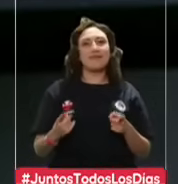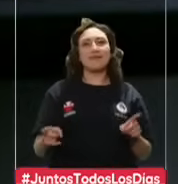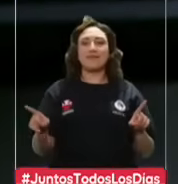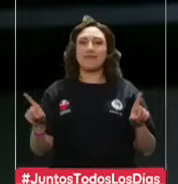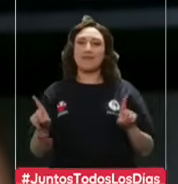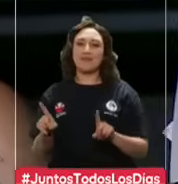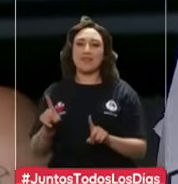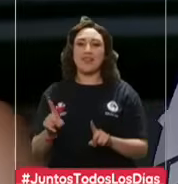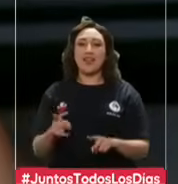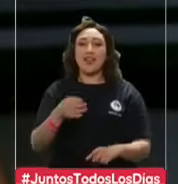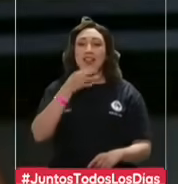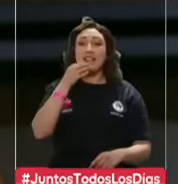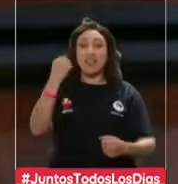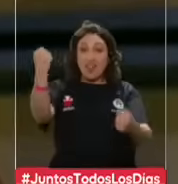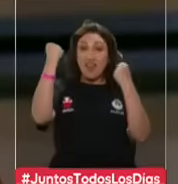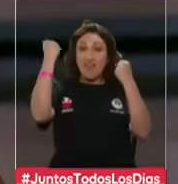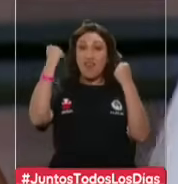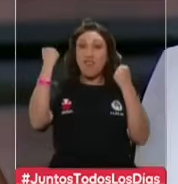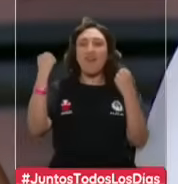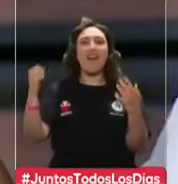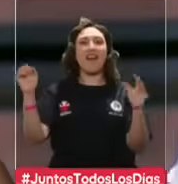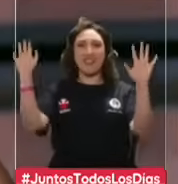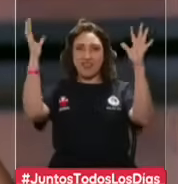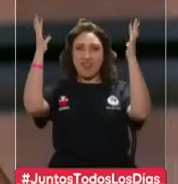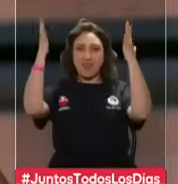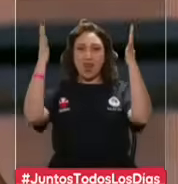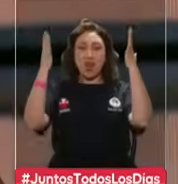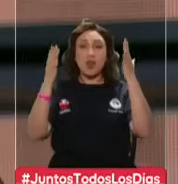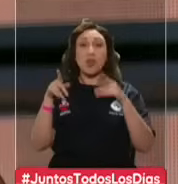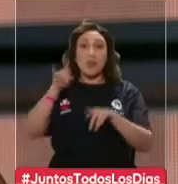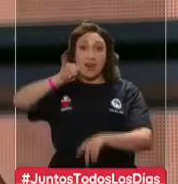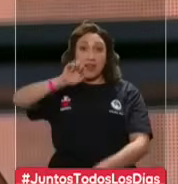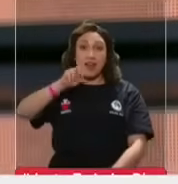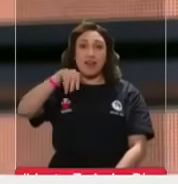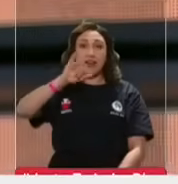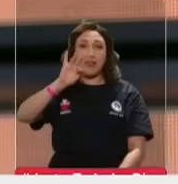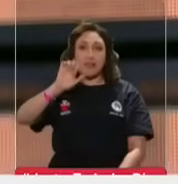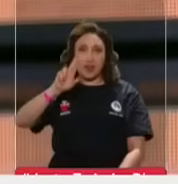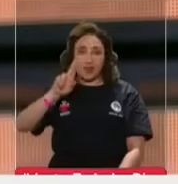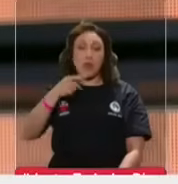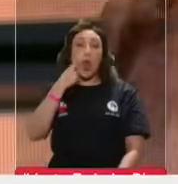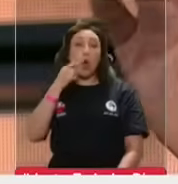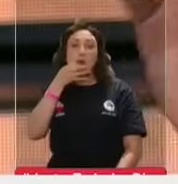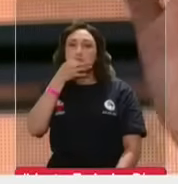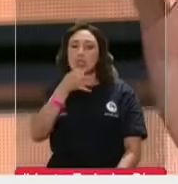Fuerte el aplauso para Jennifer. Tal como decías tú,